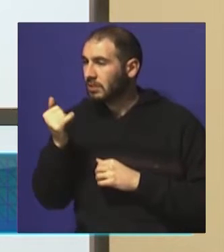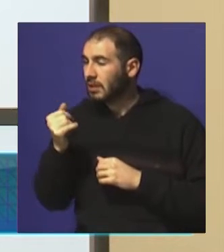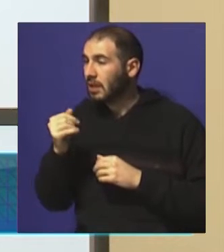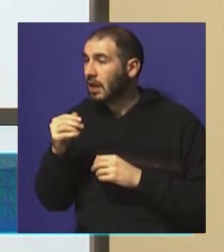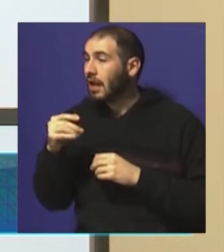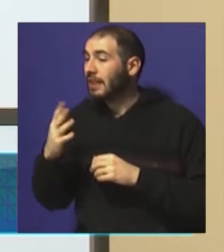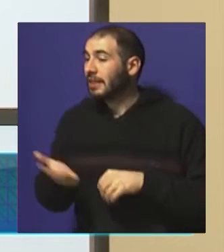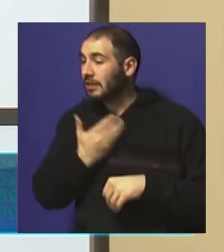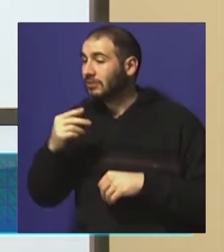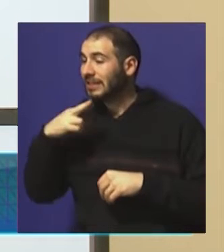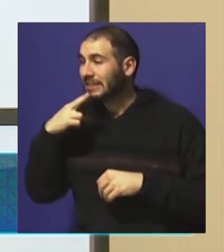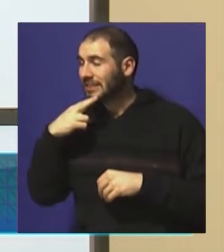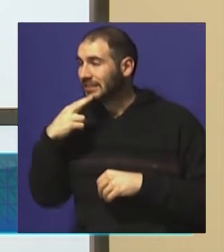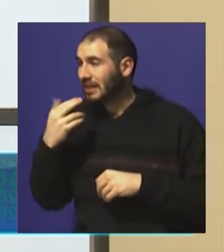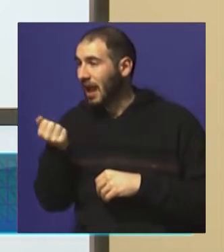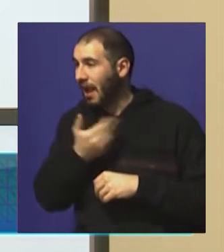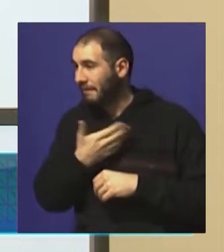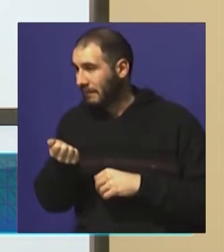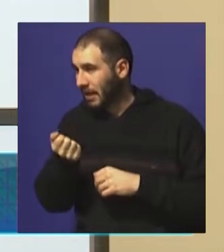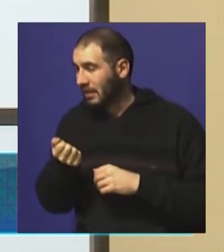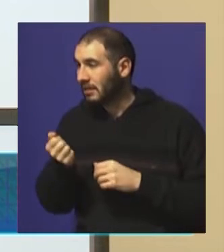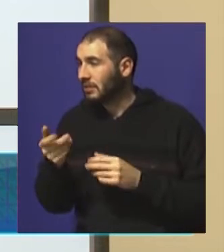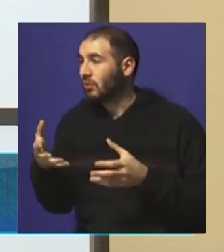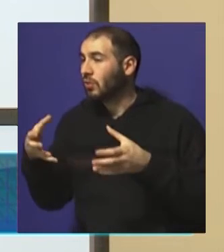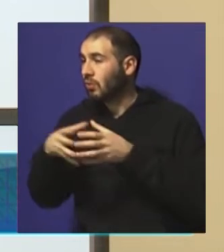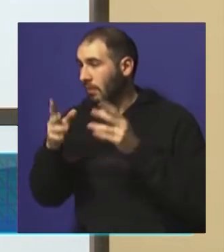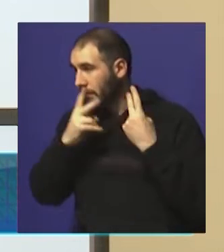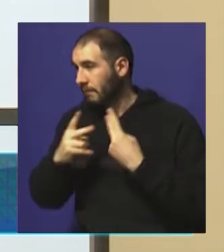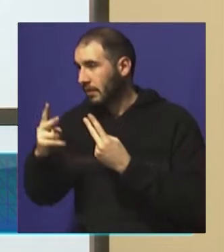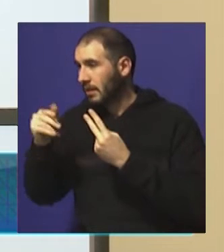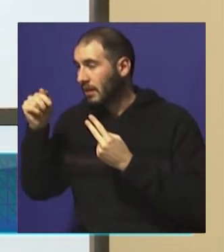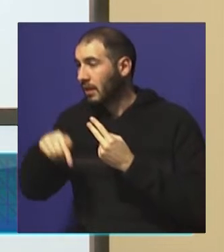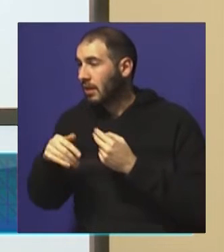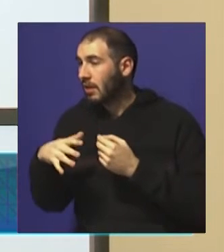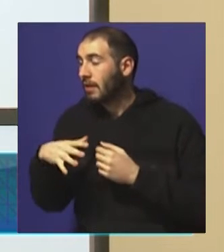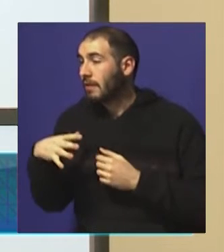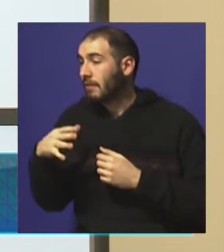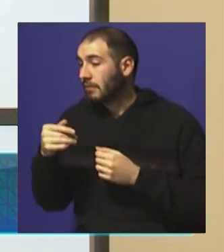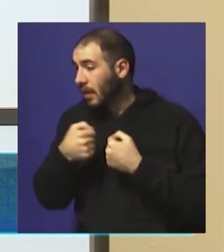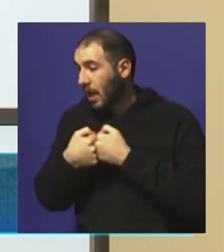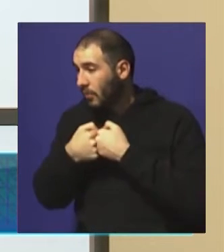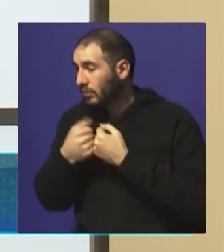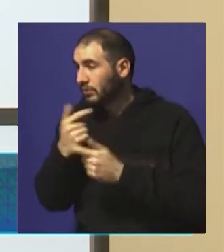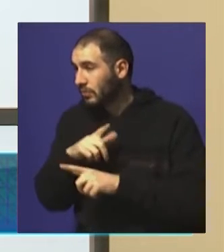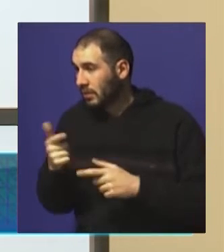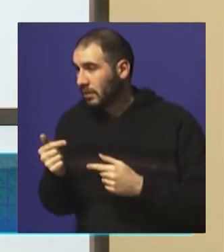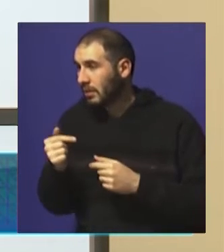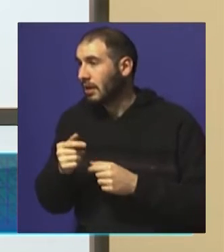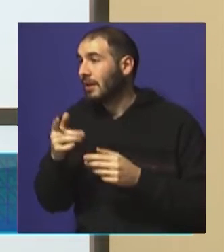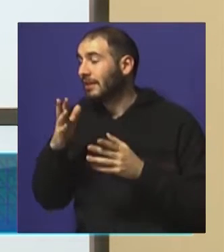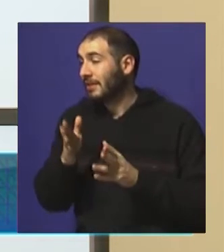17 dirigentes de la AFA iban a venir en un charter cuando todavía no se había arreglado ni siquiera las